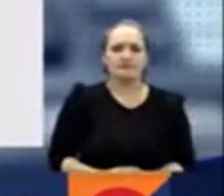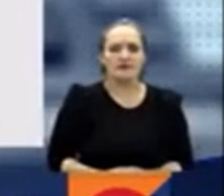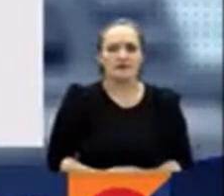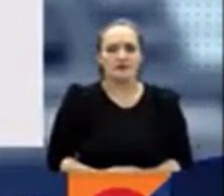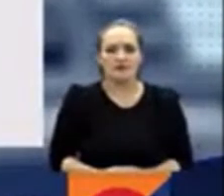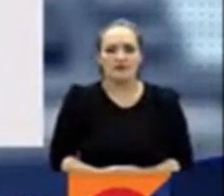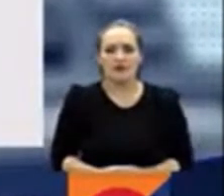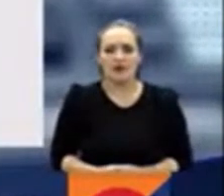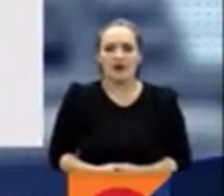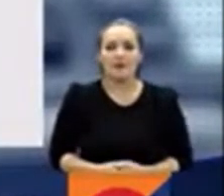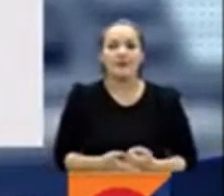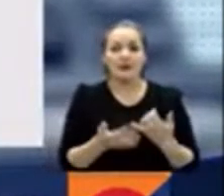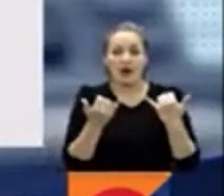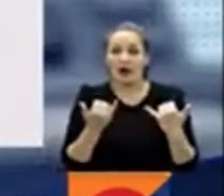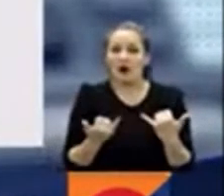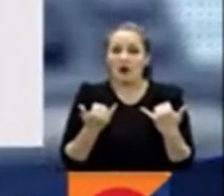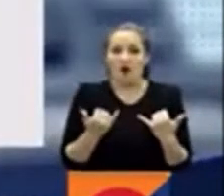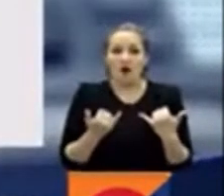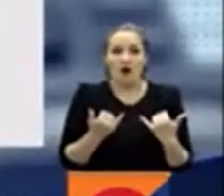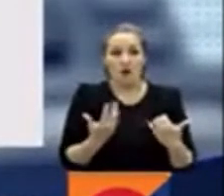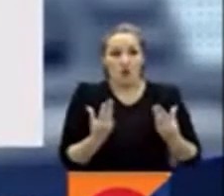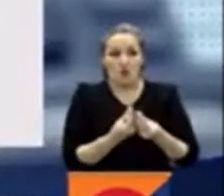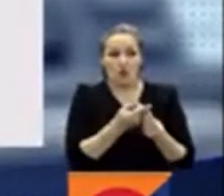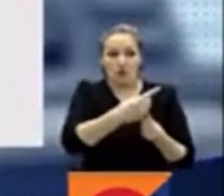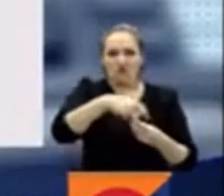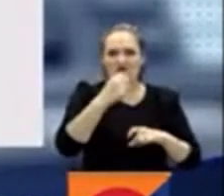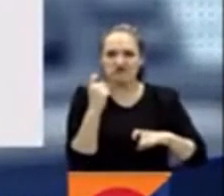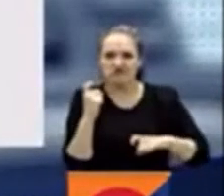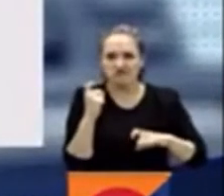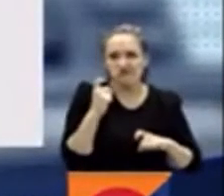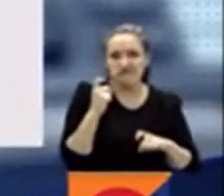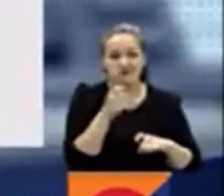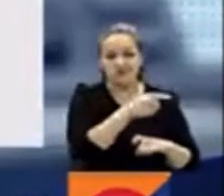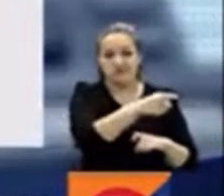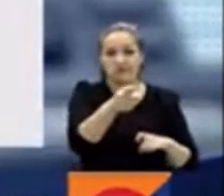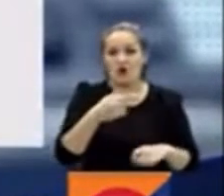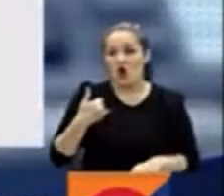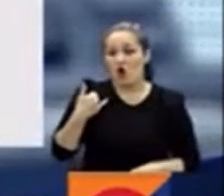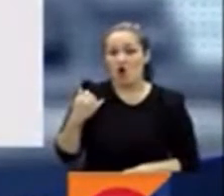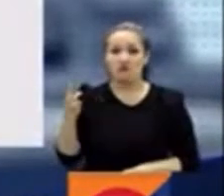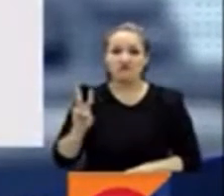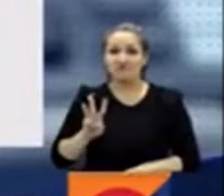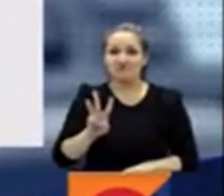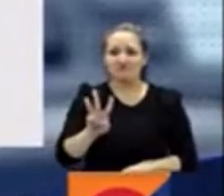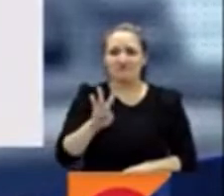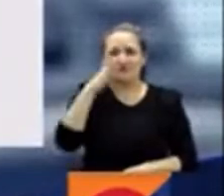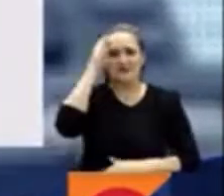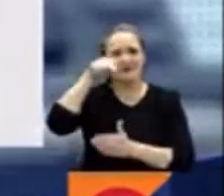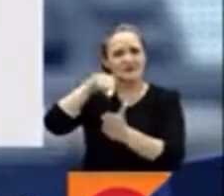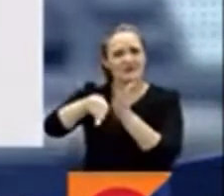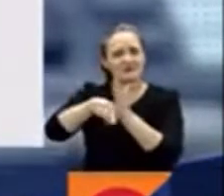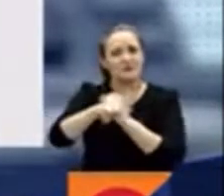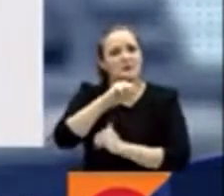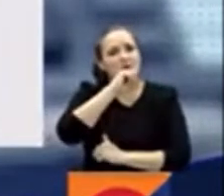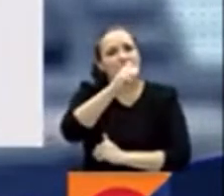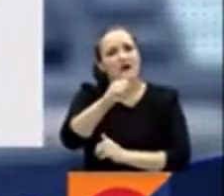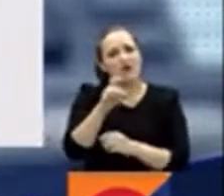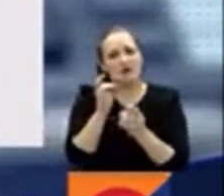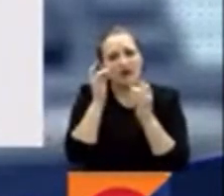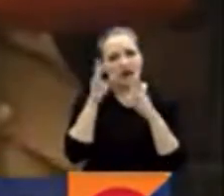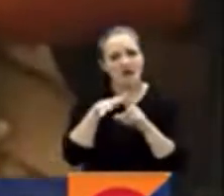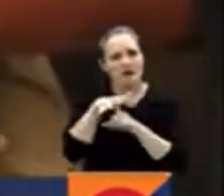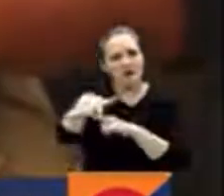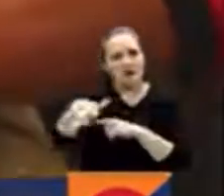que son disputas de actores armados por el territorio, en la que los jóvenes siguen pagando, digamos, los peores hechos, y